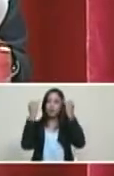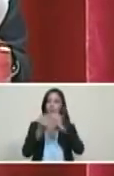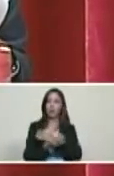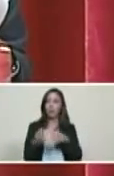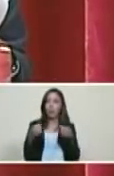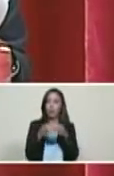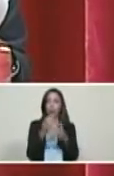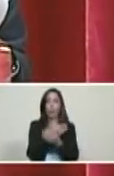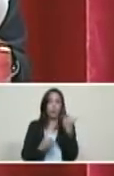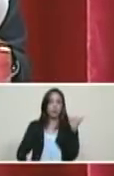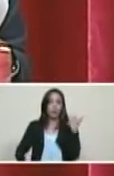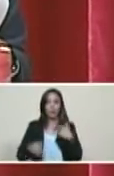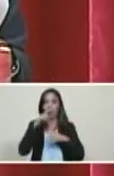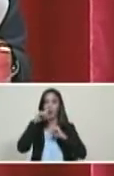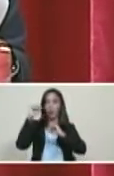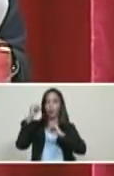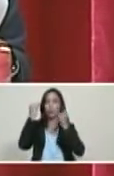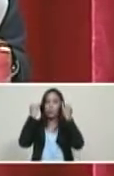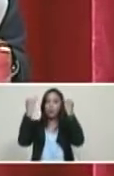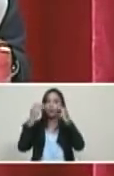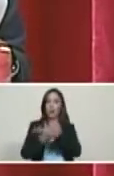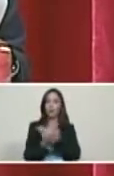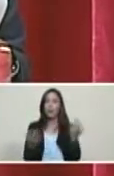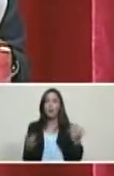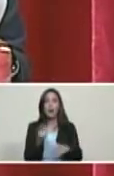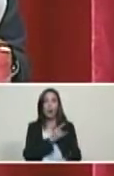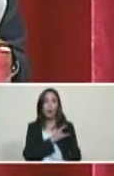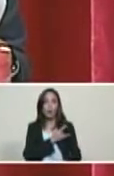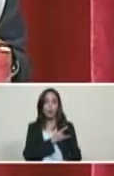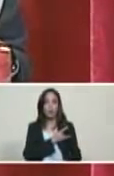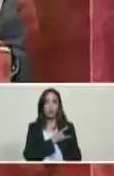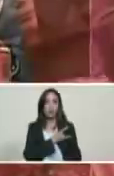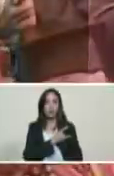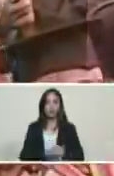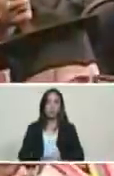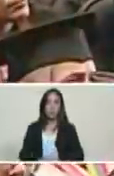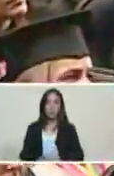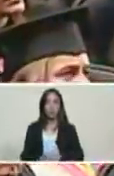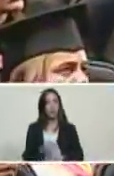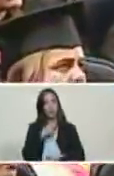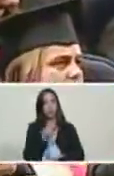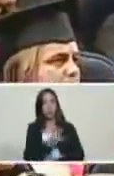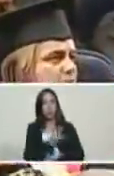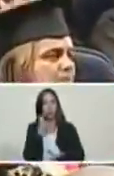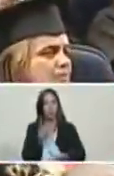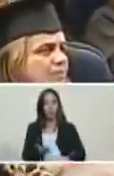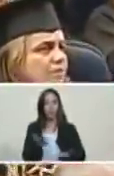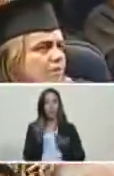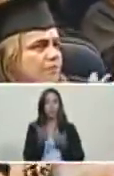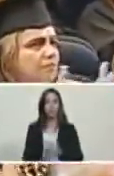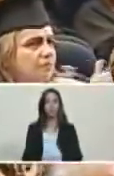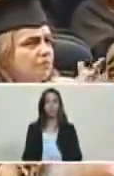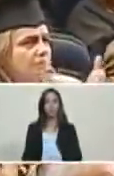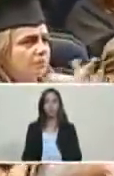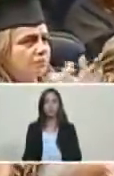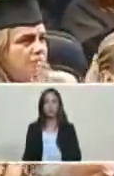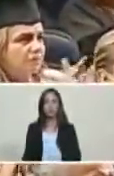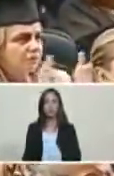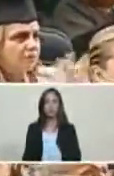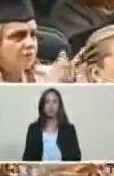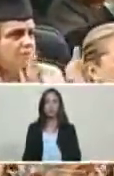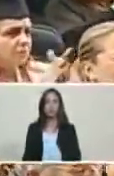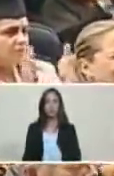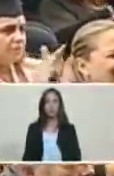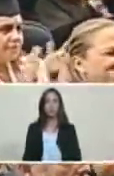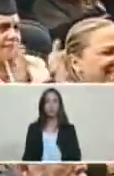de nuestro presidente Nicolás Maduro de la Universidad Nacional Experimental del Magisterio Samuel Robinson.